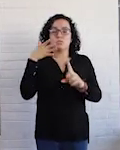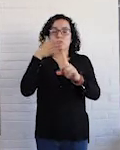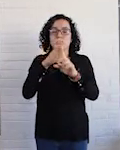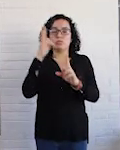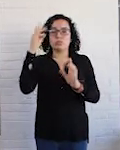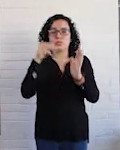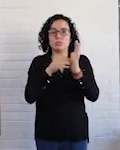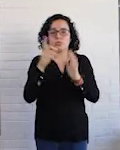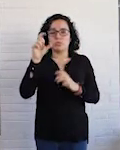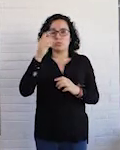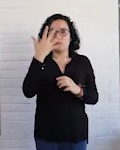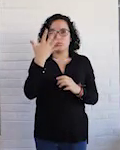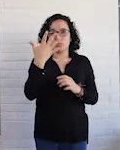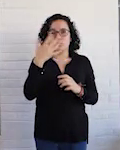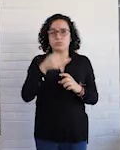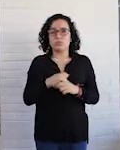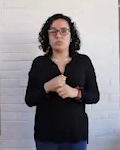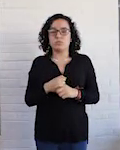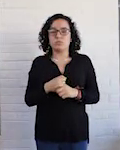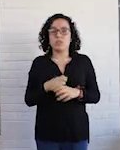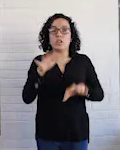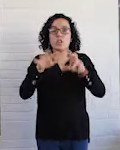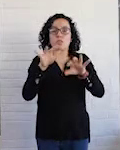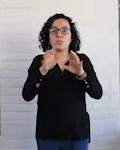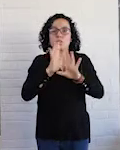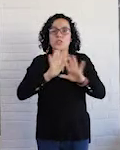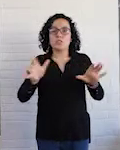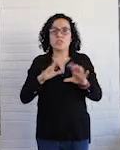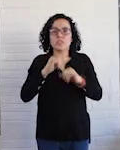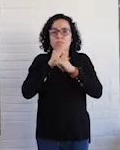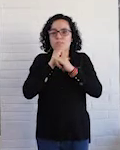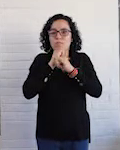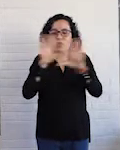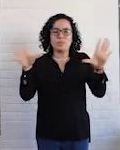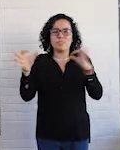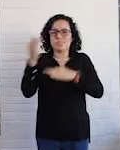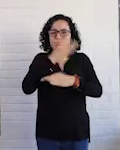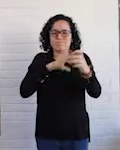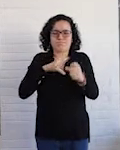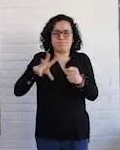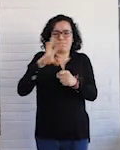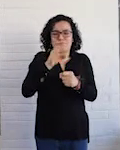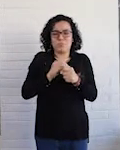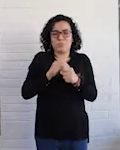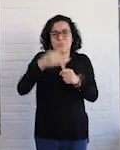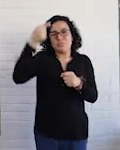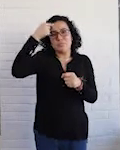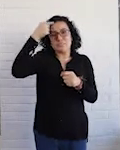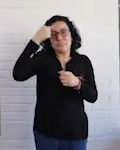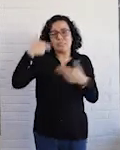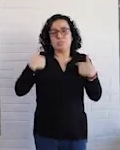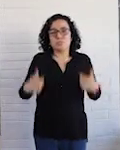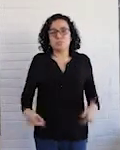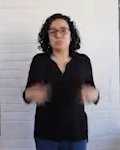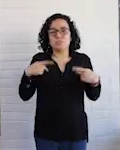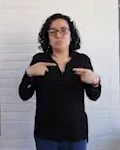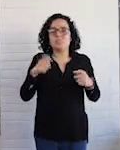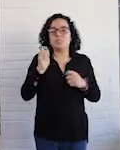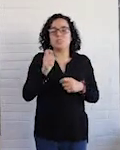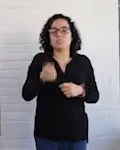que las computadoras habrán alcanzado toda la información que puede manejar un cerebro humano y eso se le llama